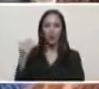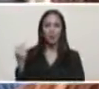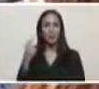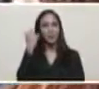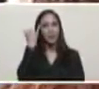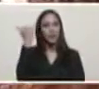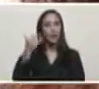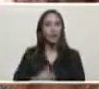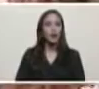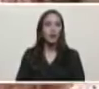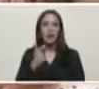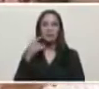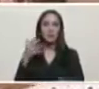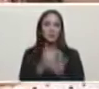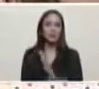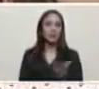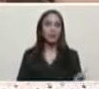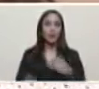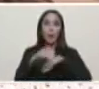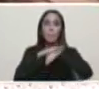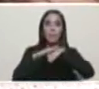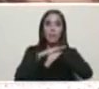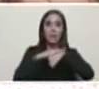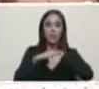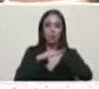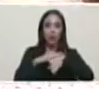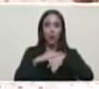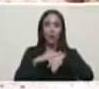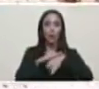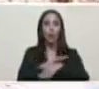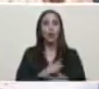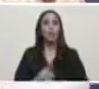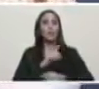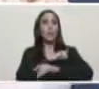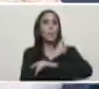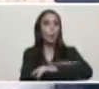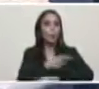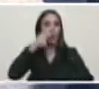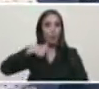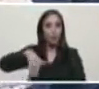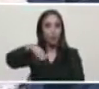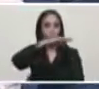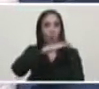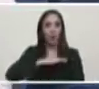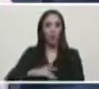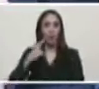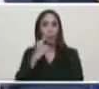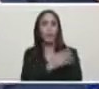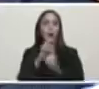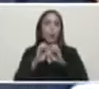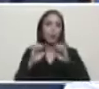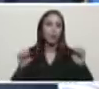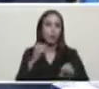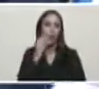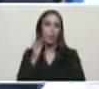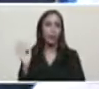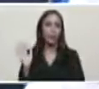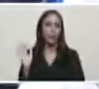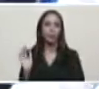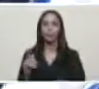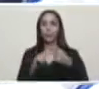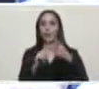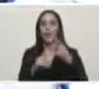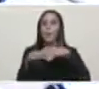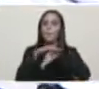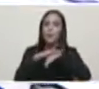le dio el concepto de Ministerio del poder popular para la educación Ministerio